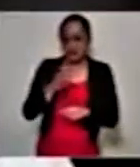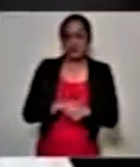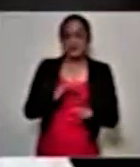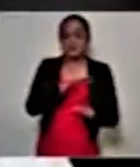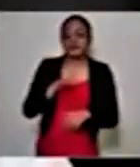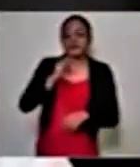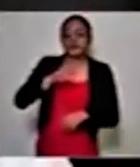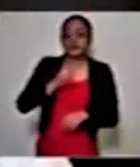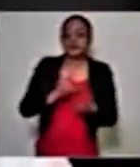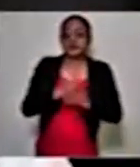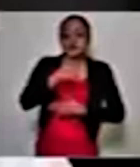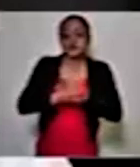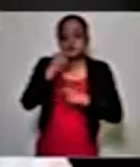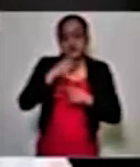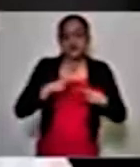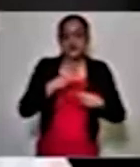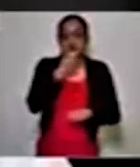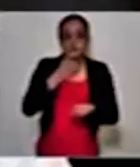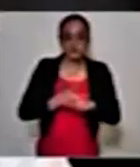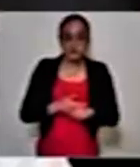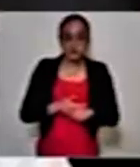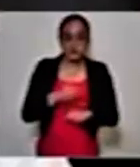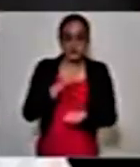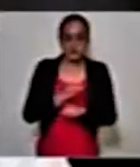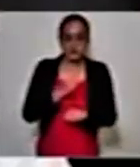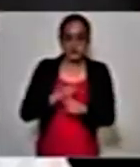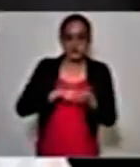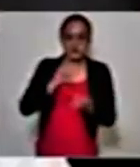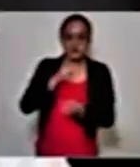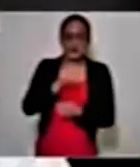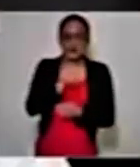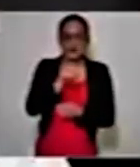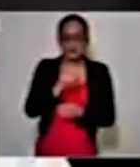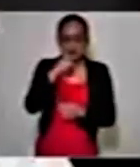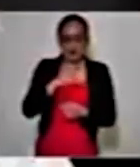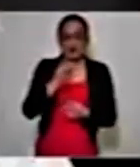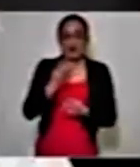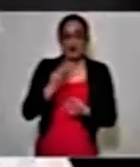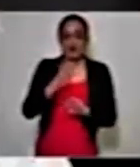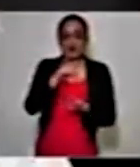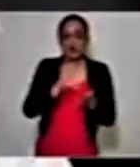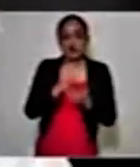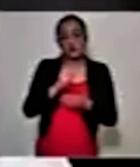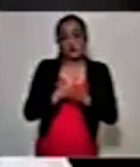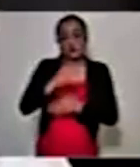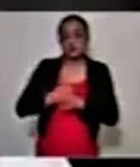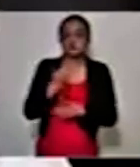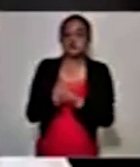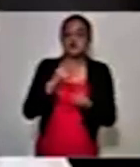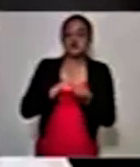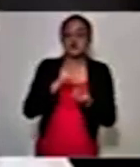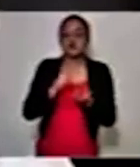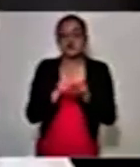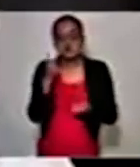fue autorizado el proyecto de urbanización por la Secretaría de Planeación y Finanzas para las 31 viviendas que serán ubicadas, y dicho proyecto se encuentra en proceso de